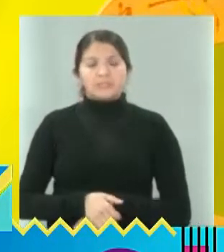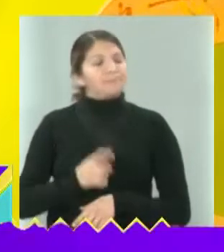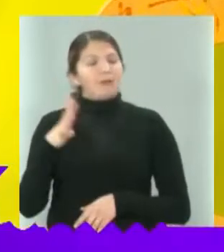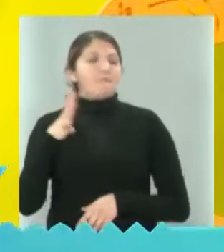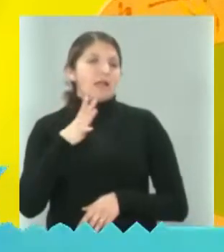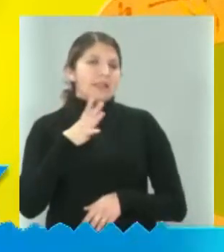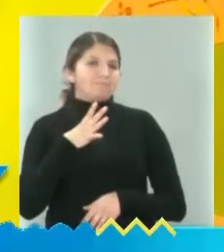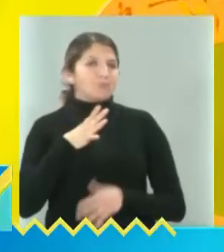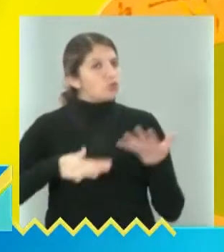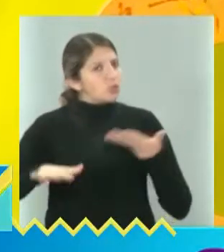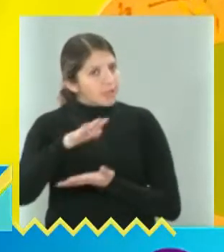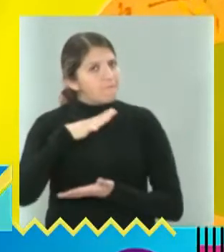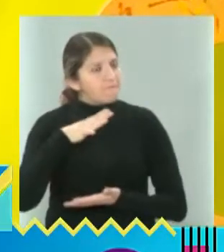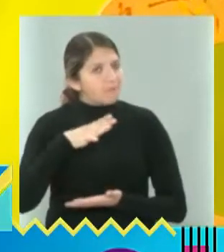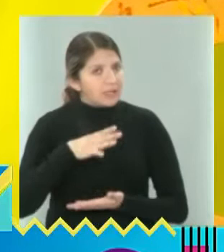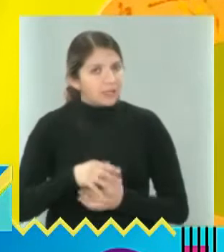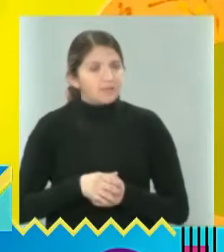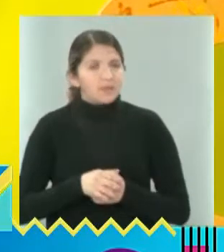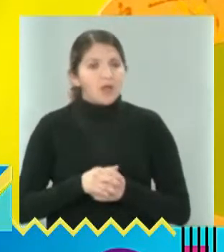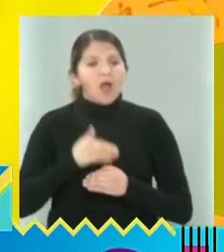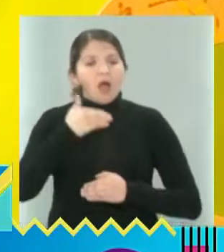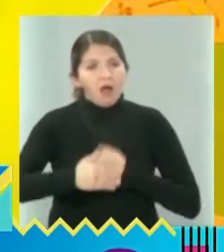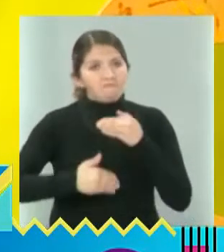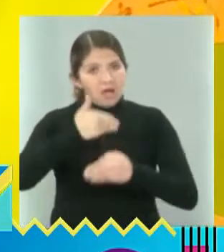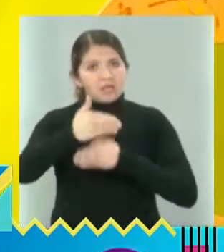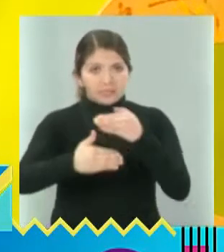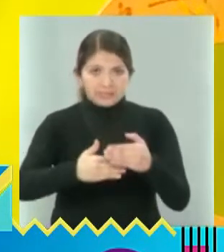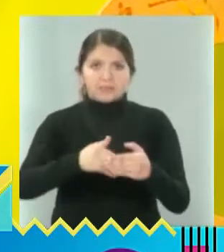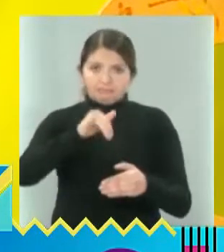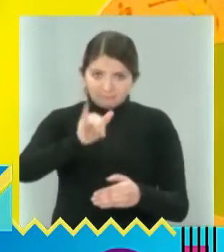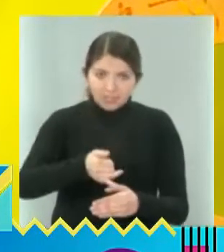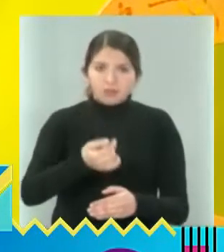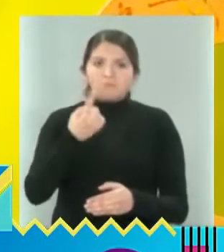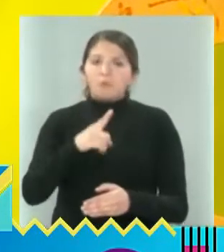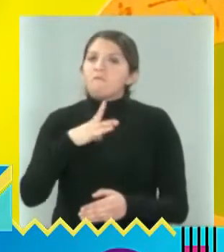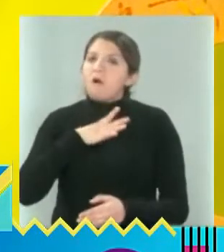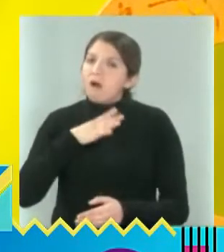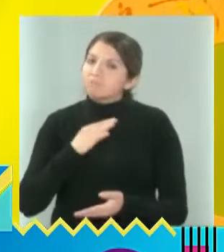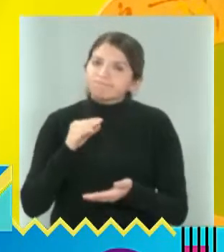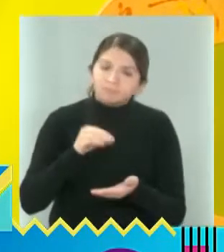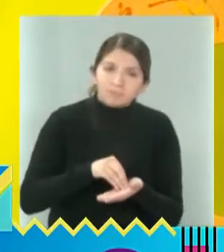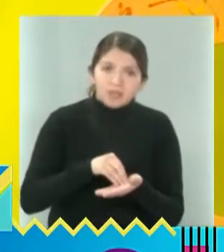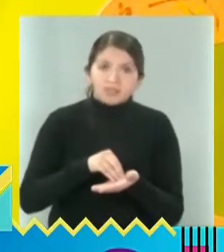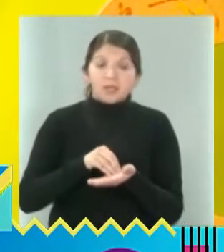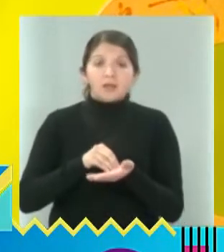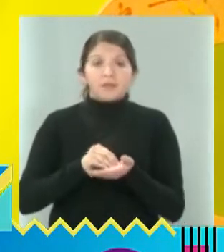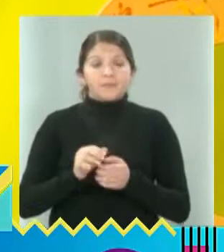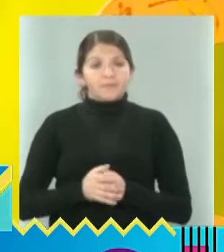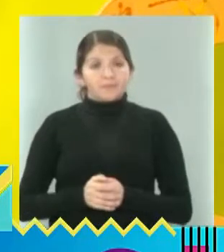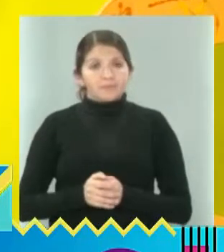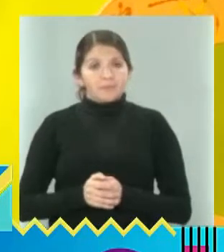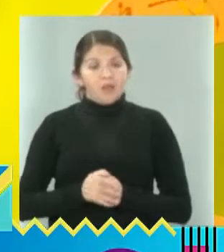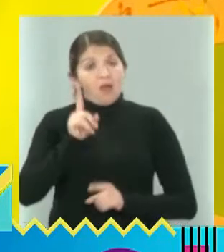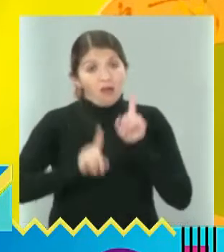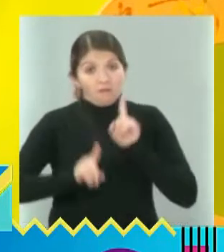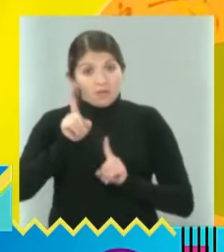Hay intentos, hay algunos avances, pero no son los suficientes y en muchos casos no van